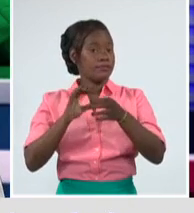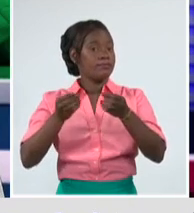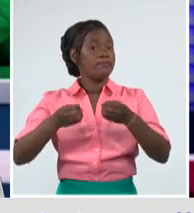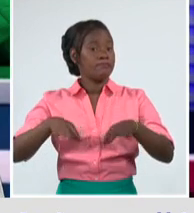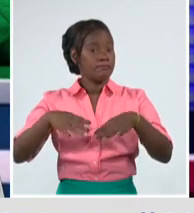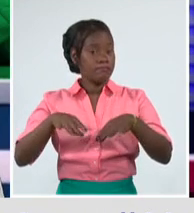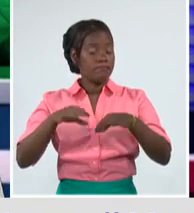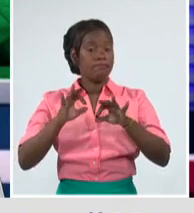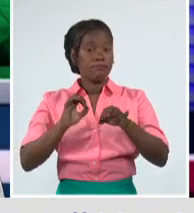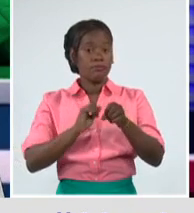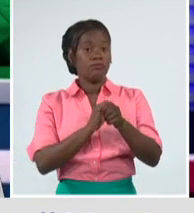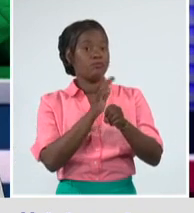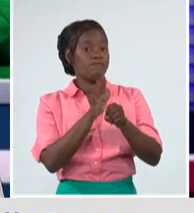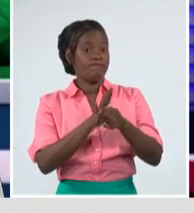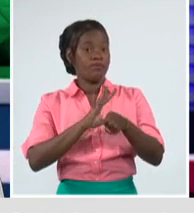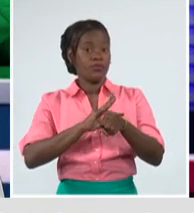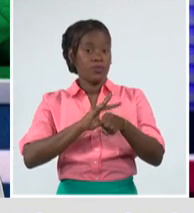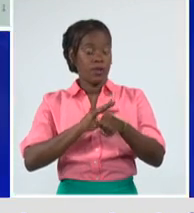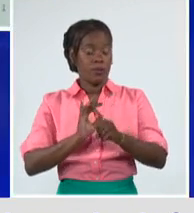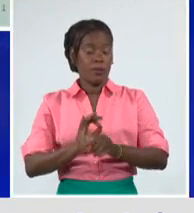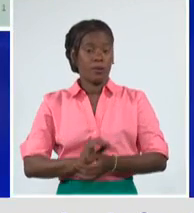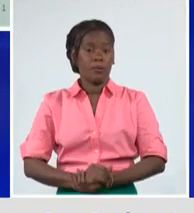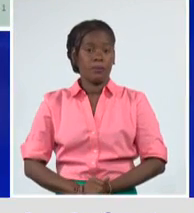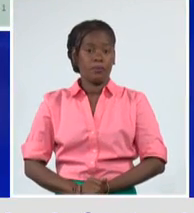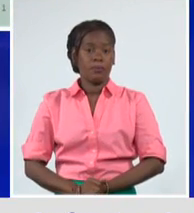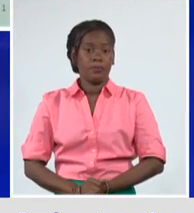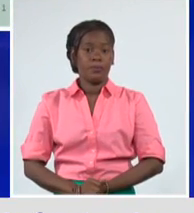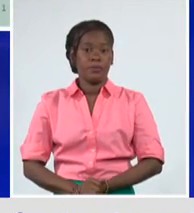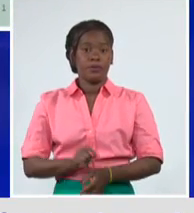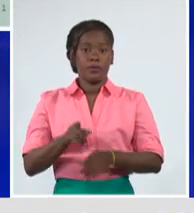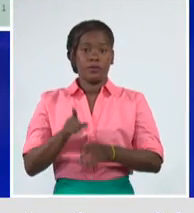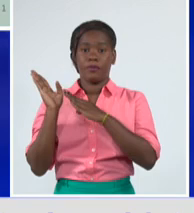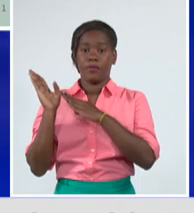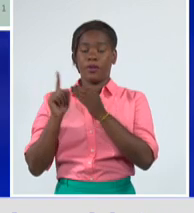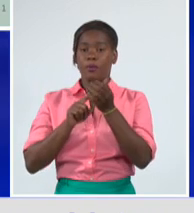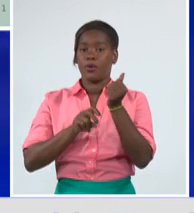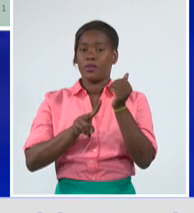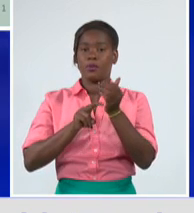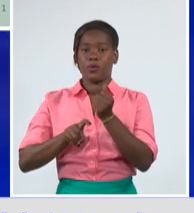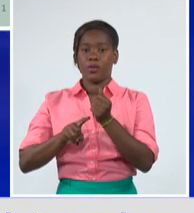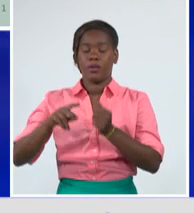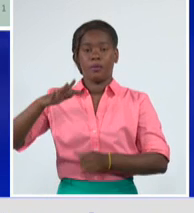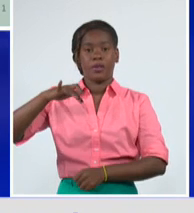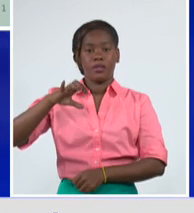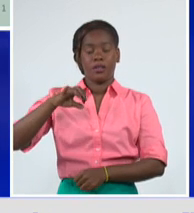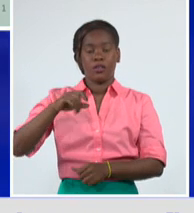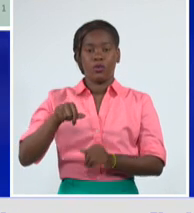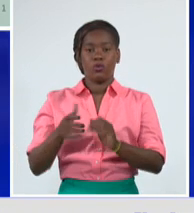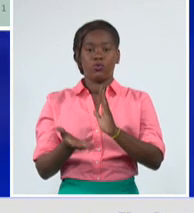diagnosticados el día anterior. Por provincia, Pinar del Río con 370,